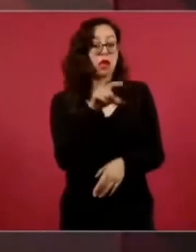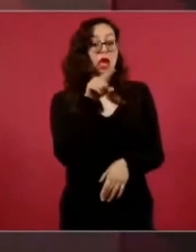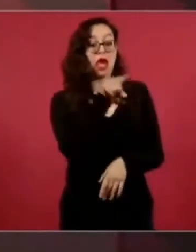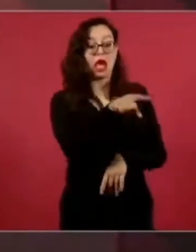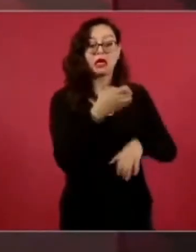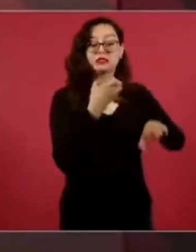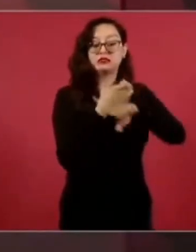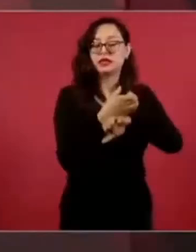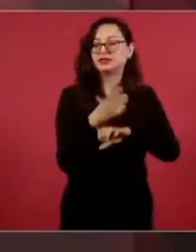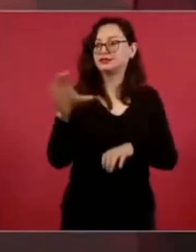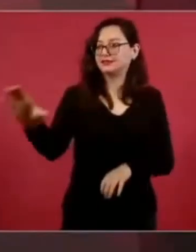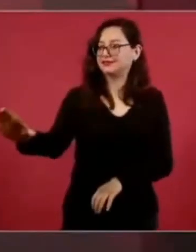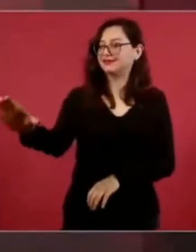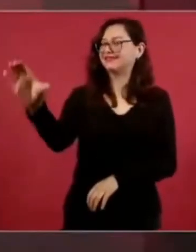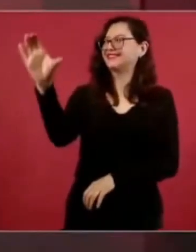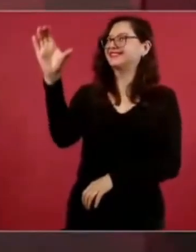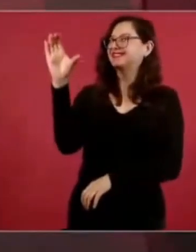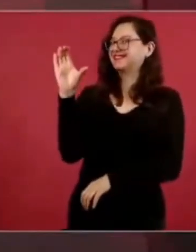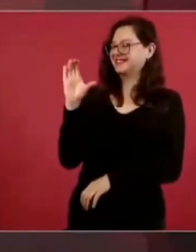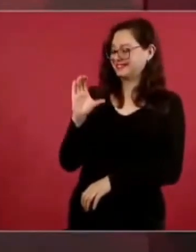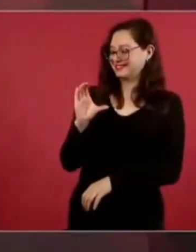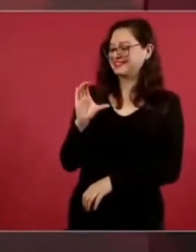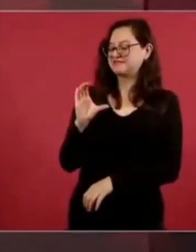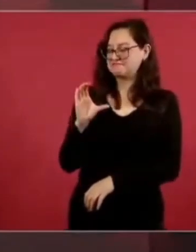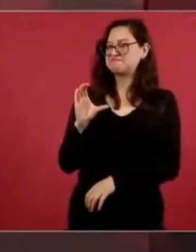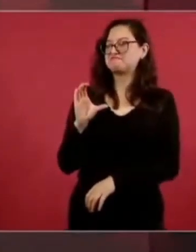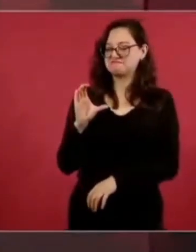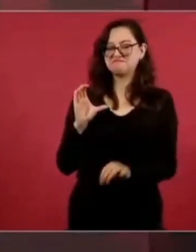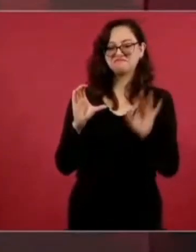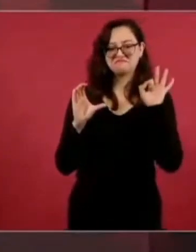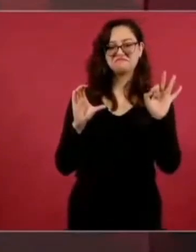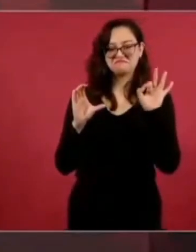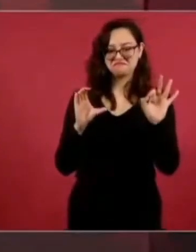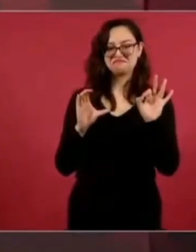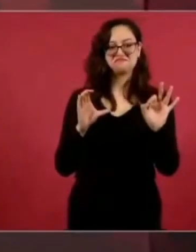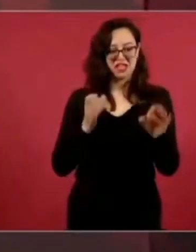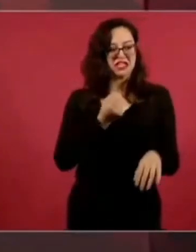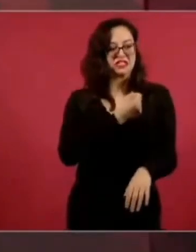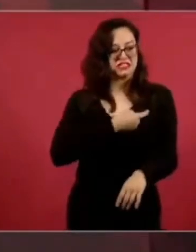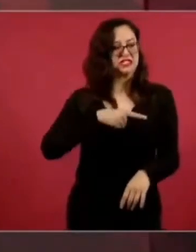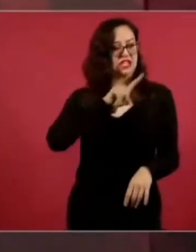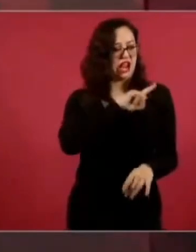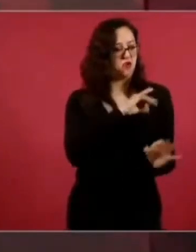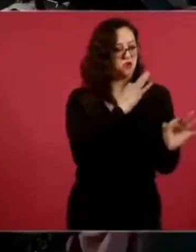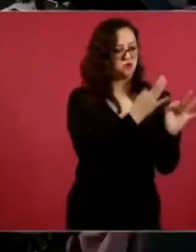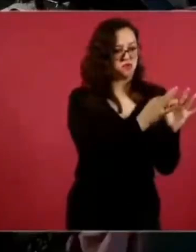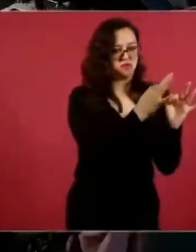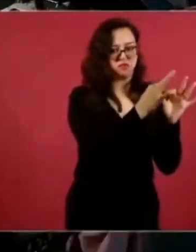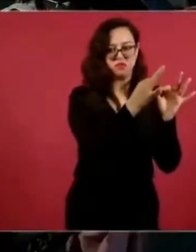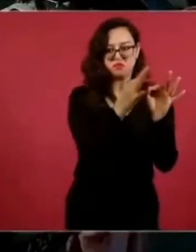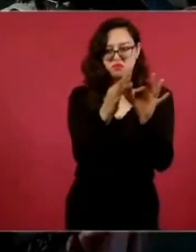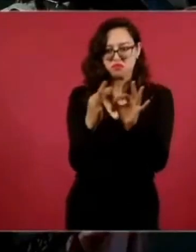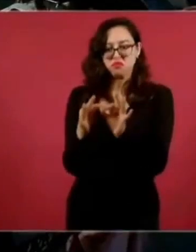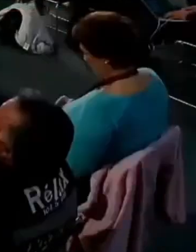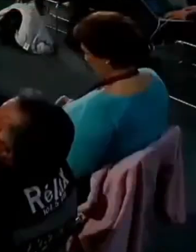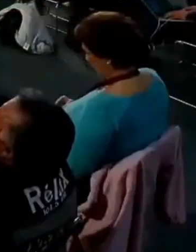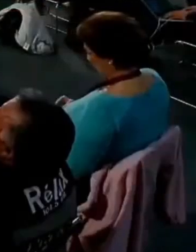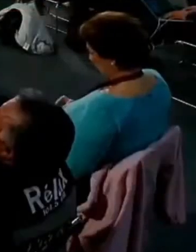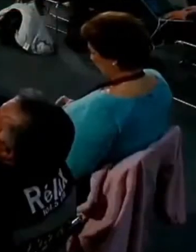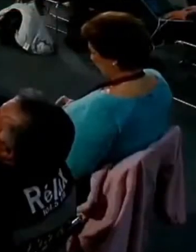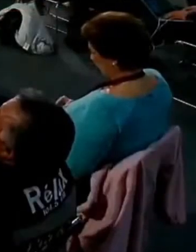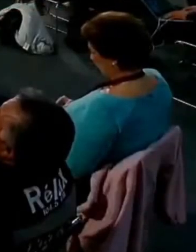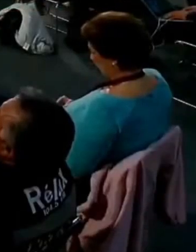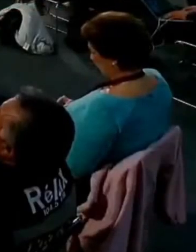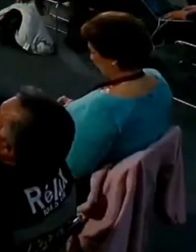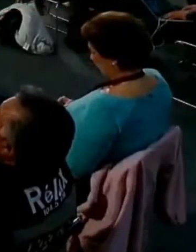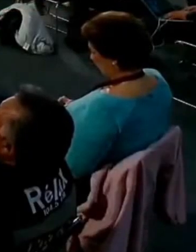los manejaban estos fondos muy bien y había medicamentos y funcionaban los centros